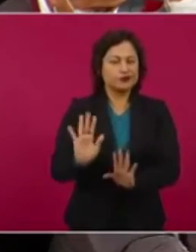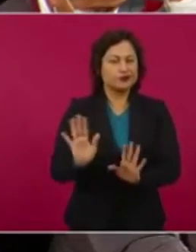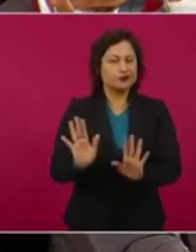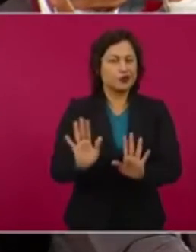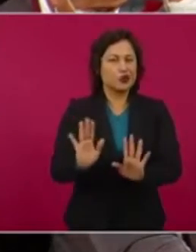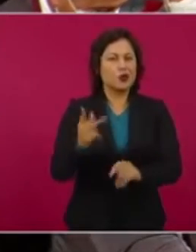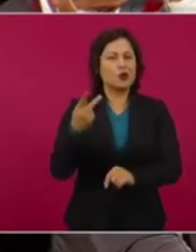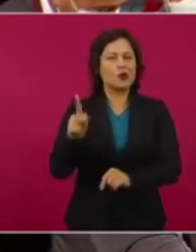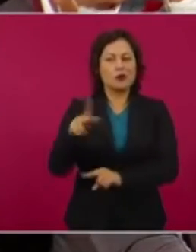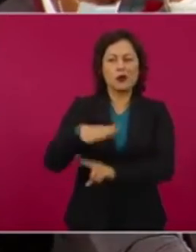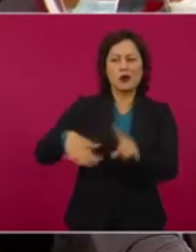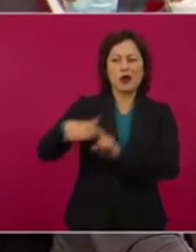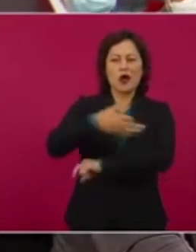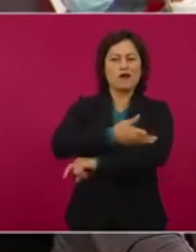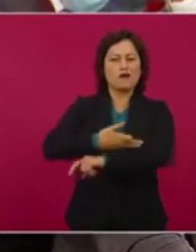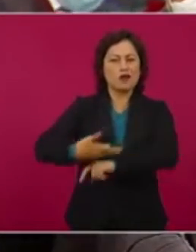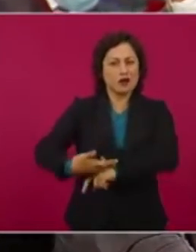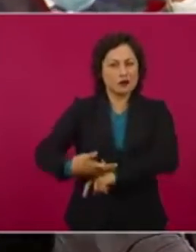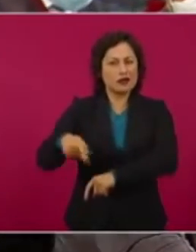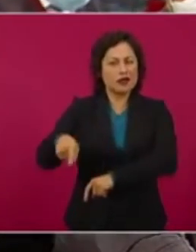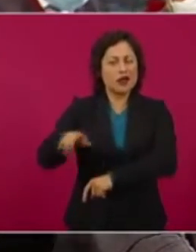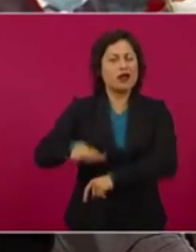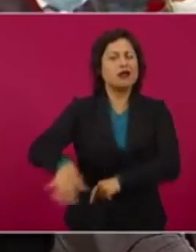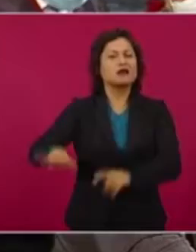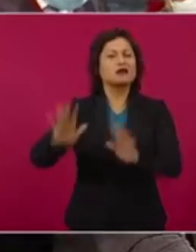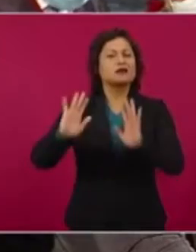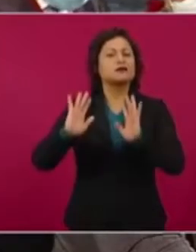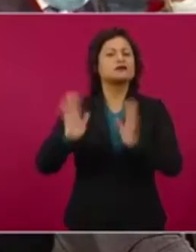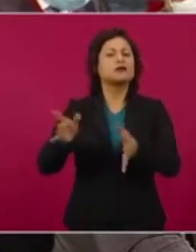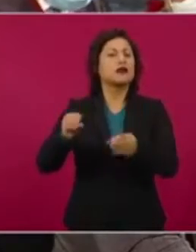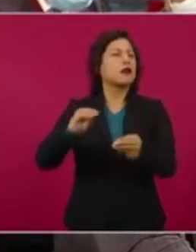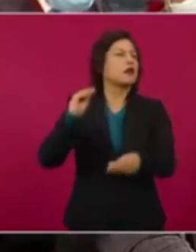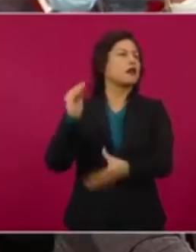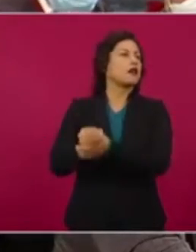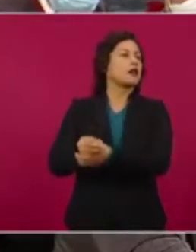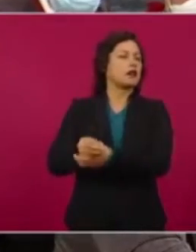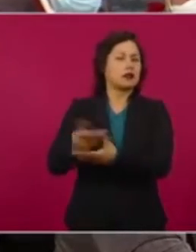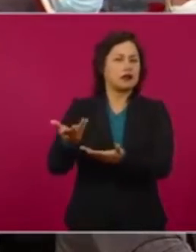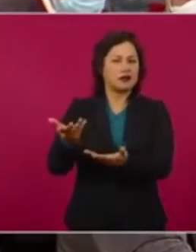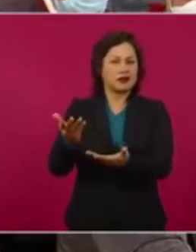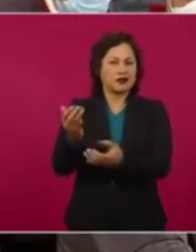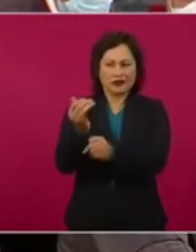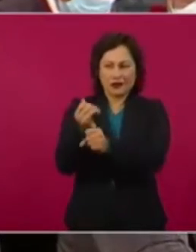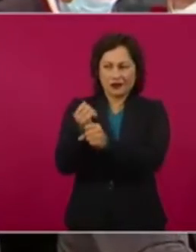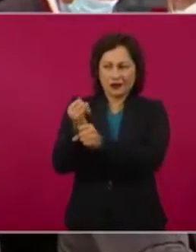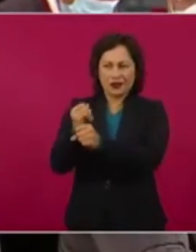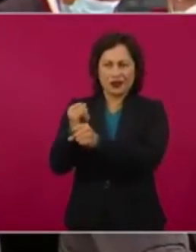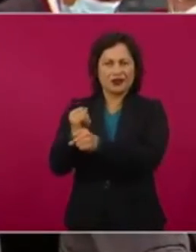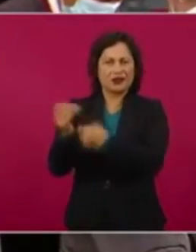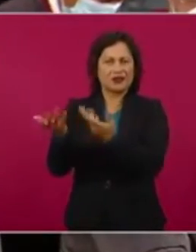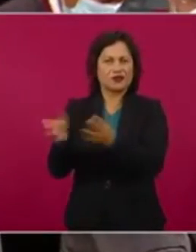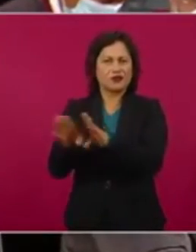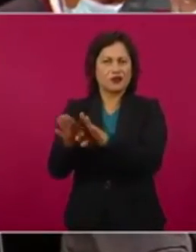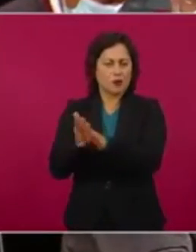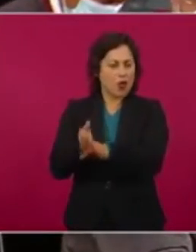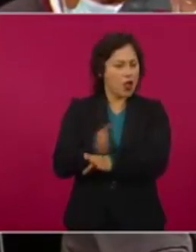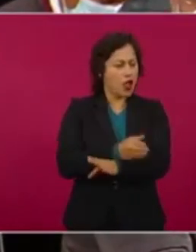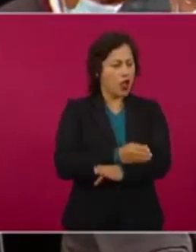familias que son las que se quedaron ya sepultadas hasta abajo de todo esto que se dio en el